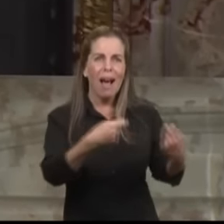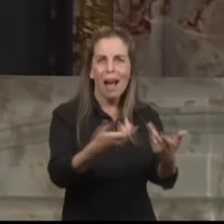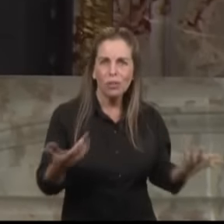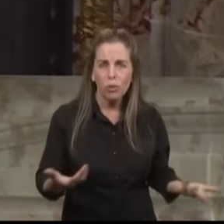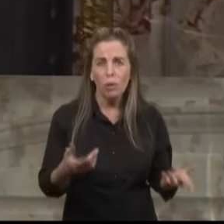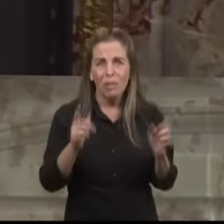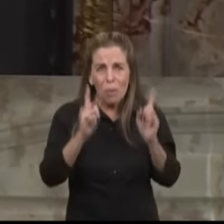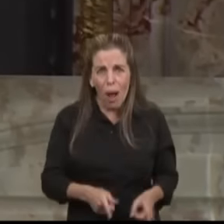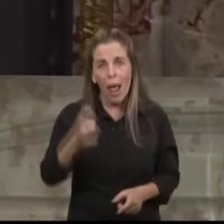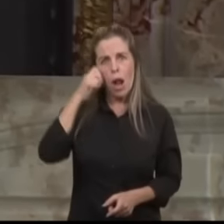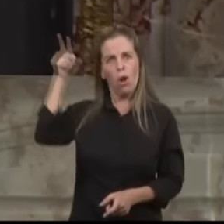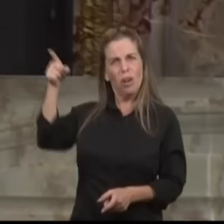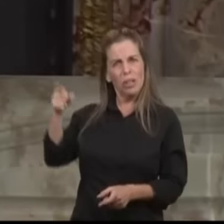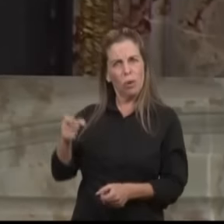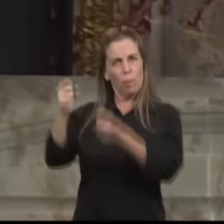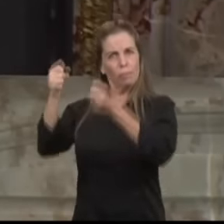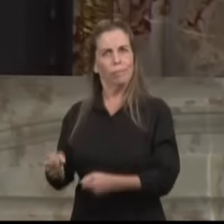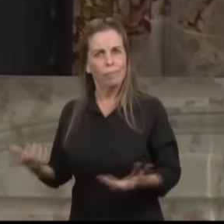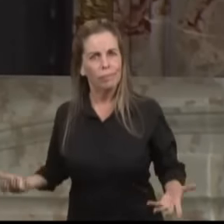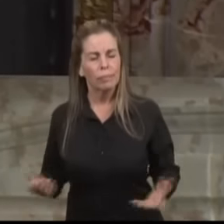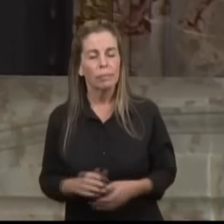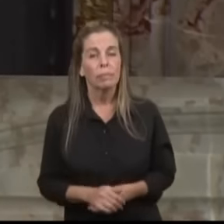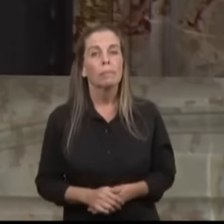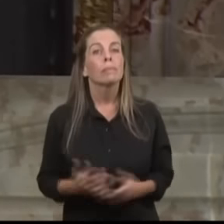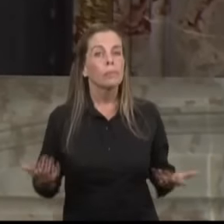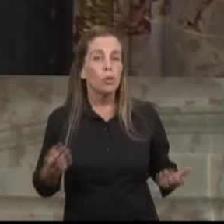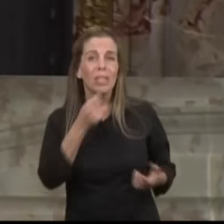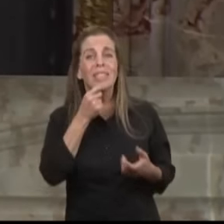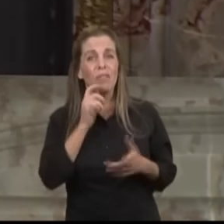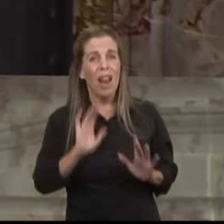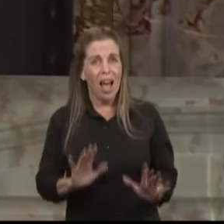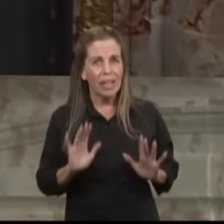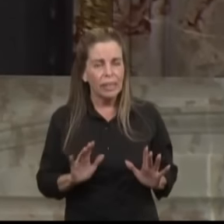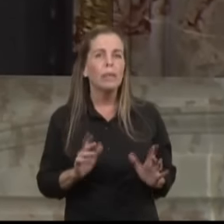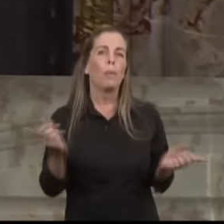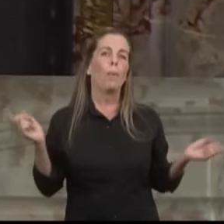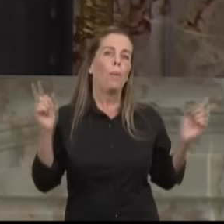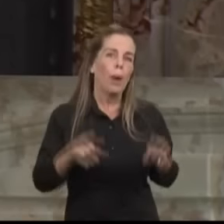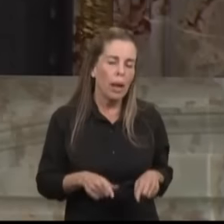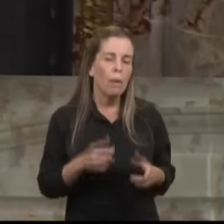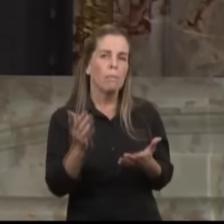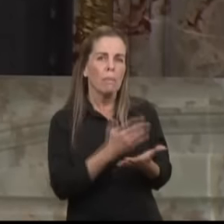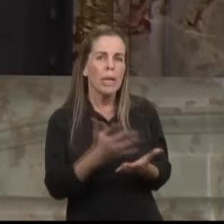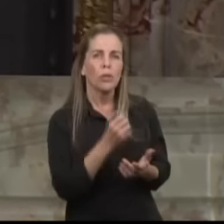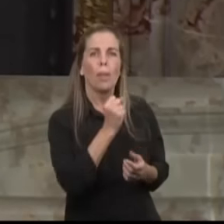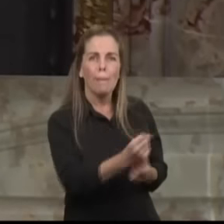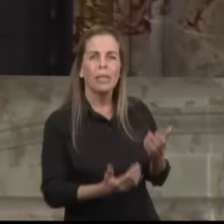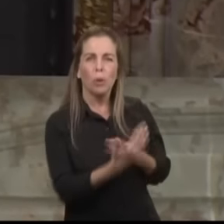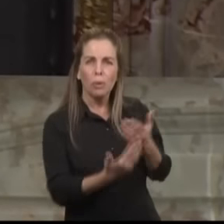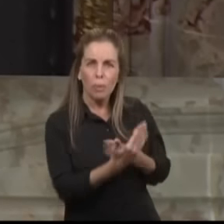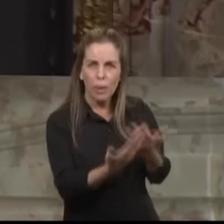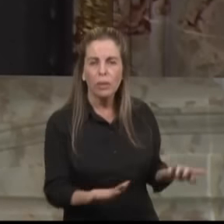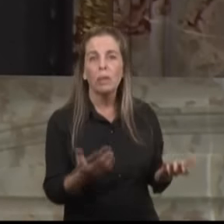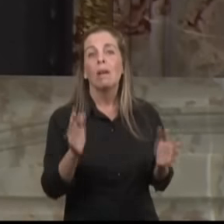Congreso pretende imponernos. Esto nos forzaría inevitablemente a volver a imprimir dinero y, en consecuencia, a